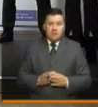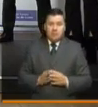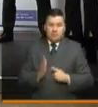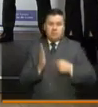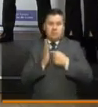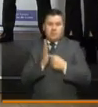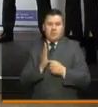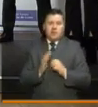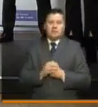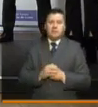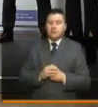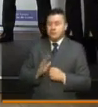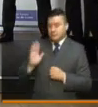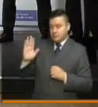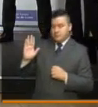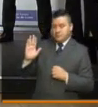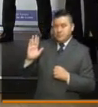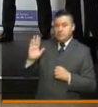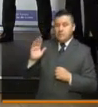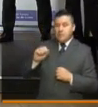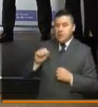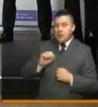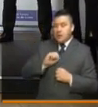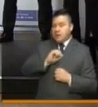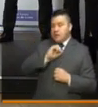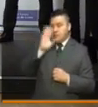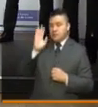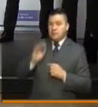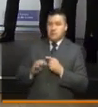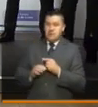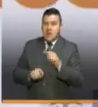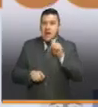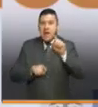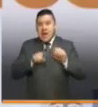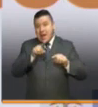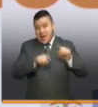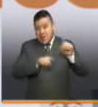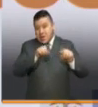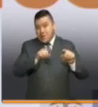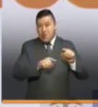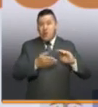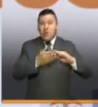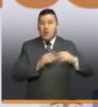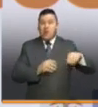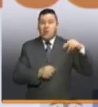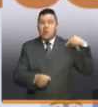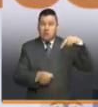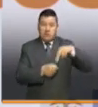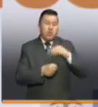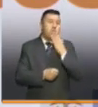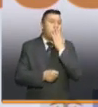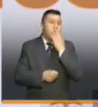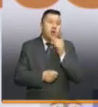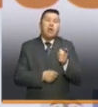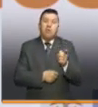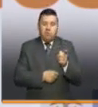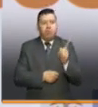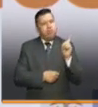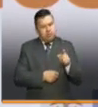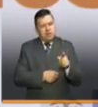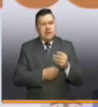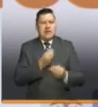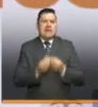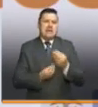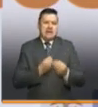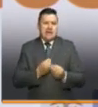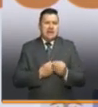aquí estamos considerando también que en algunos casos la población indígena también ha realizado